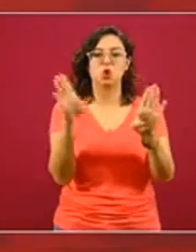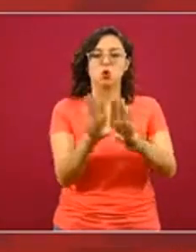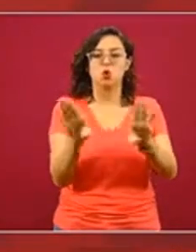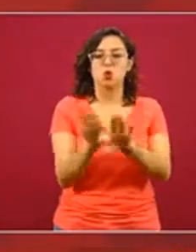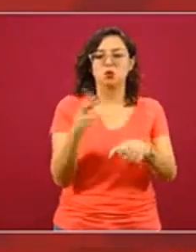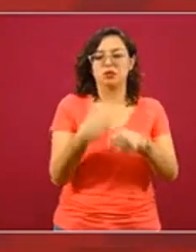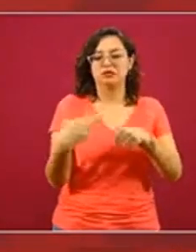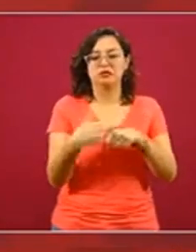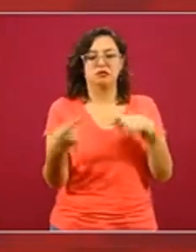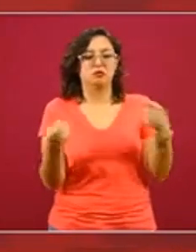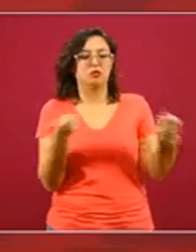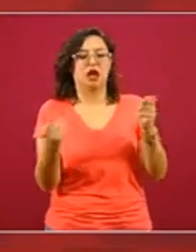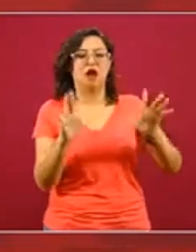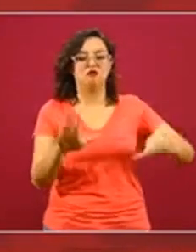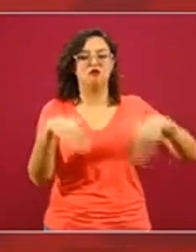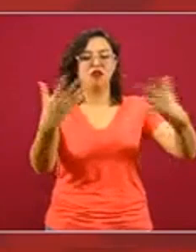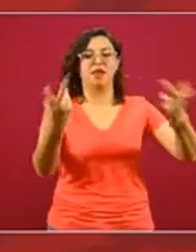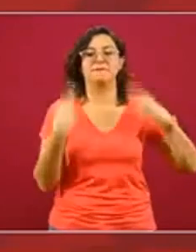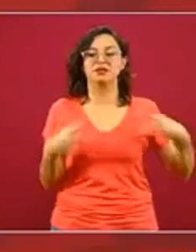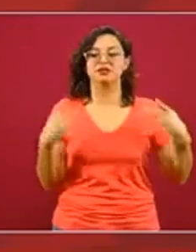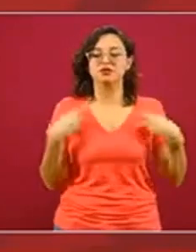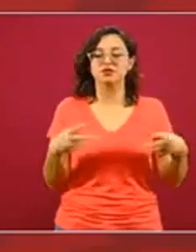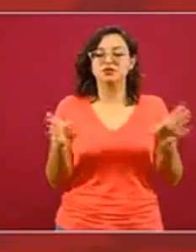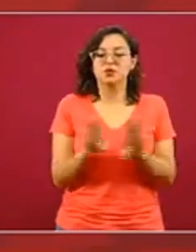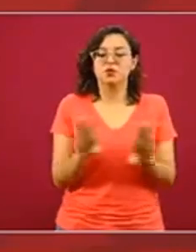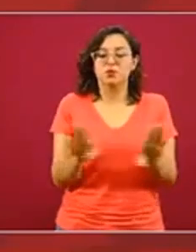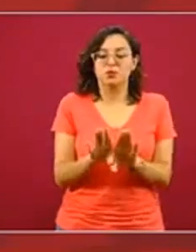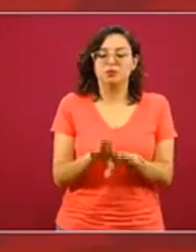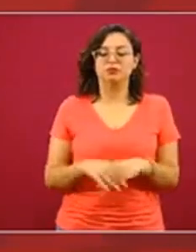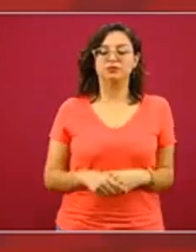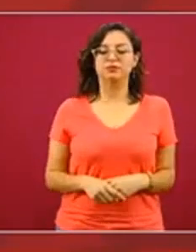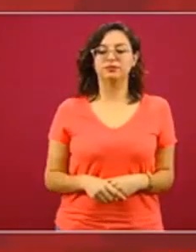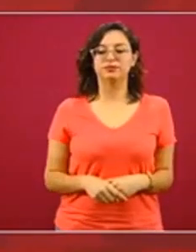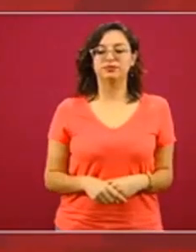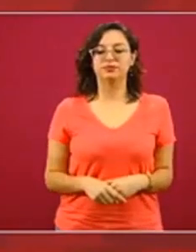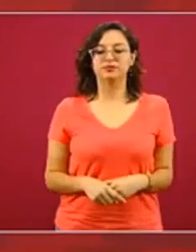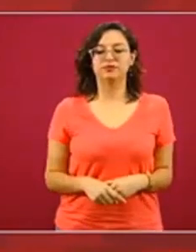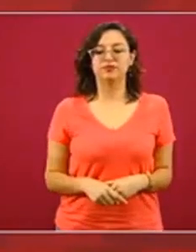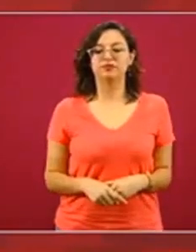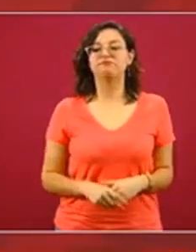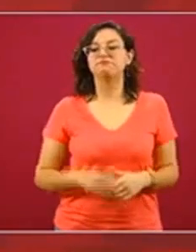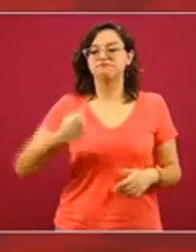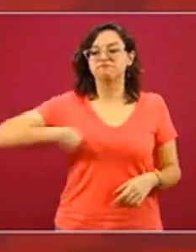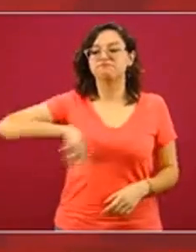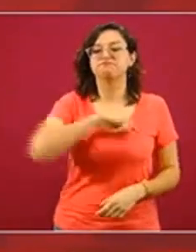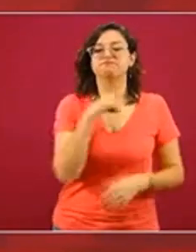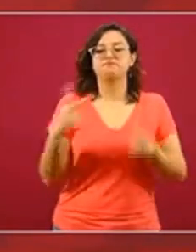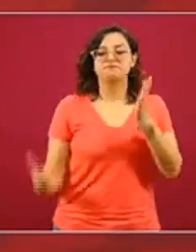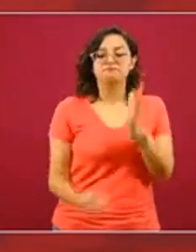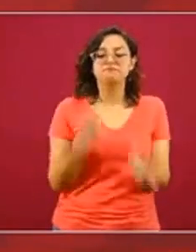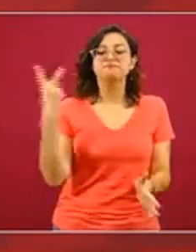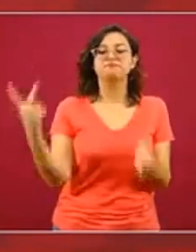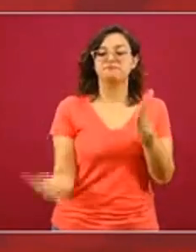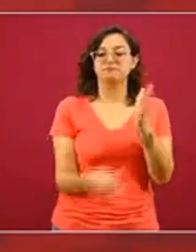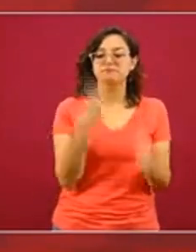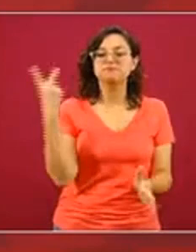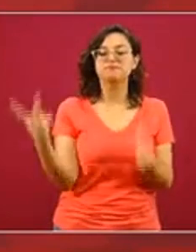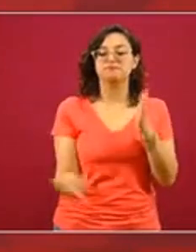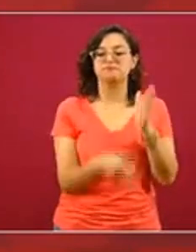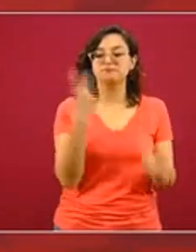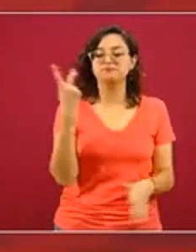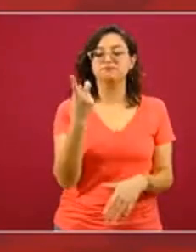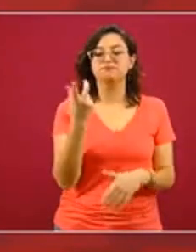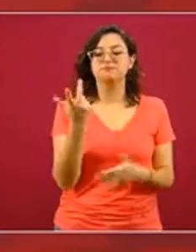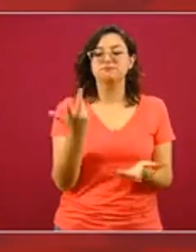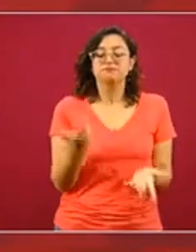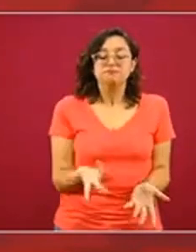las personas en el espacio público. Nos interesa, y lo vamos a seguir diciendo, destacar el elemento de